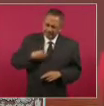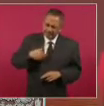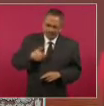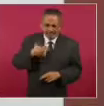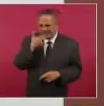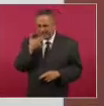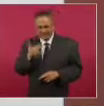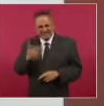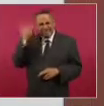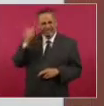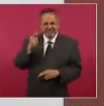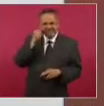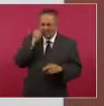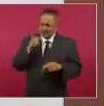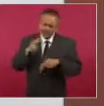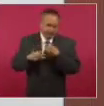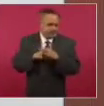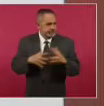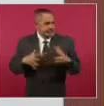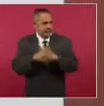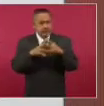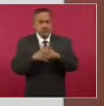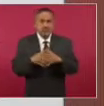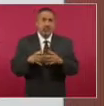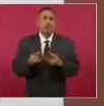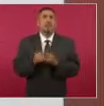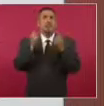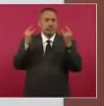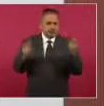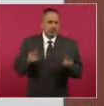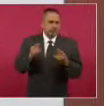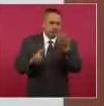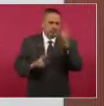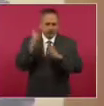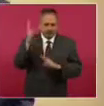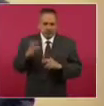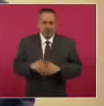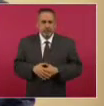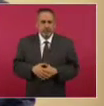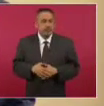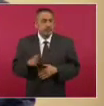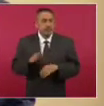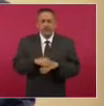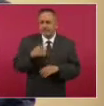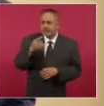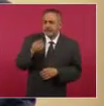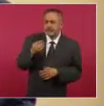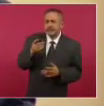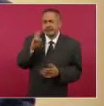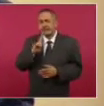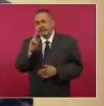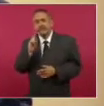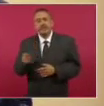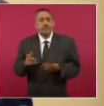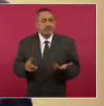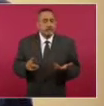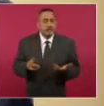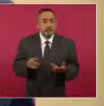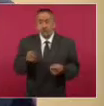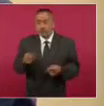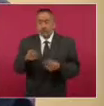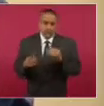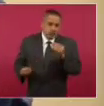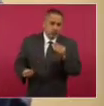que participaron en esa gesta histórica, no por concesión gratuita, se creó un